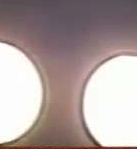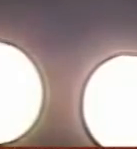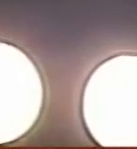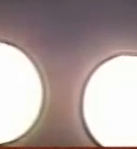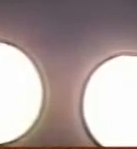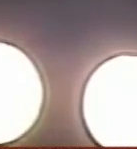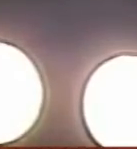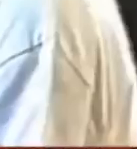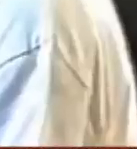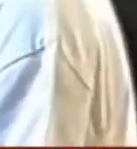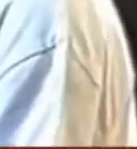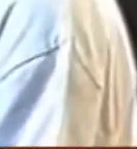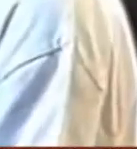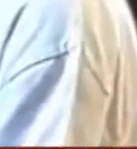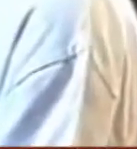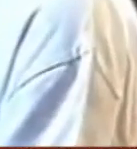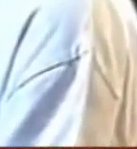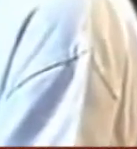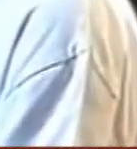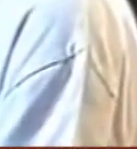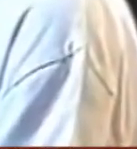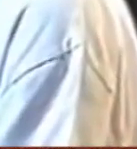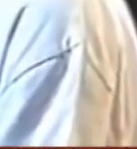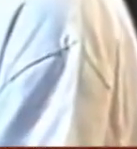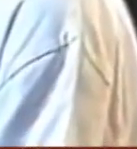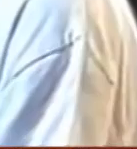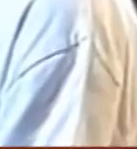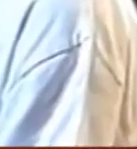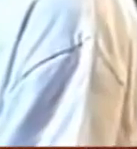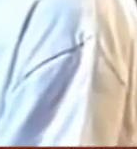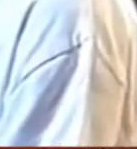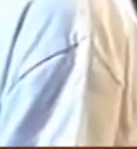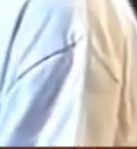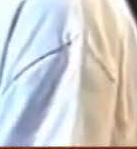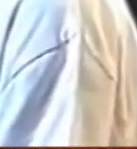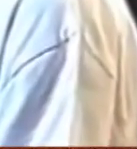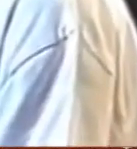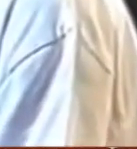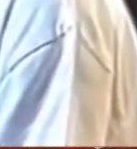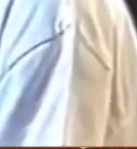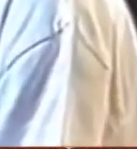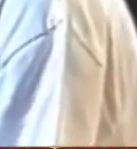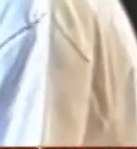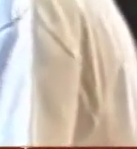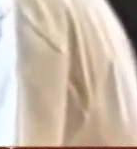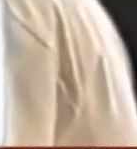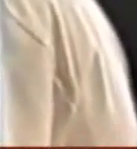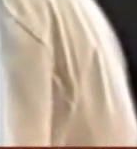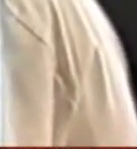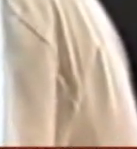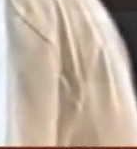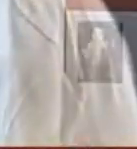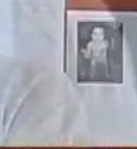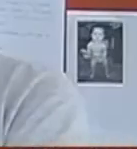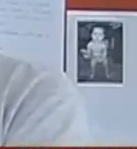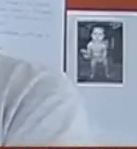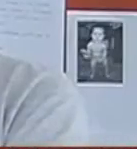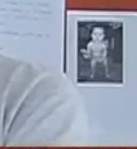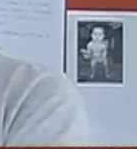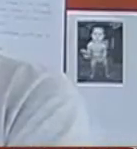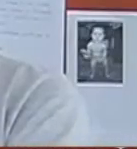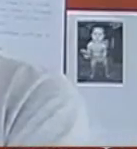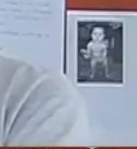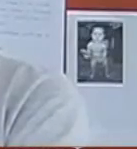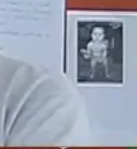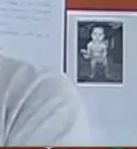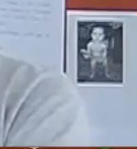trata de comunicarnos con este libro es la imposibilidad a veces del cambio, que los seres humanos somos quienes hemos